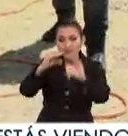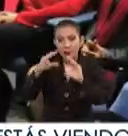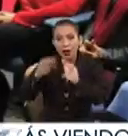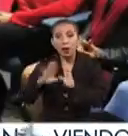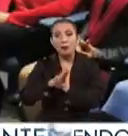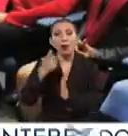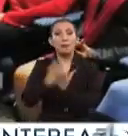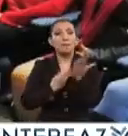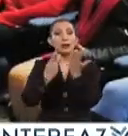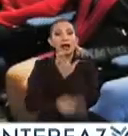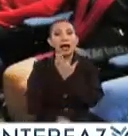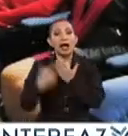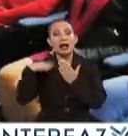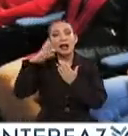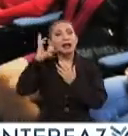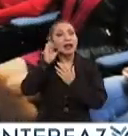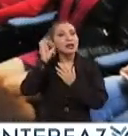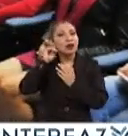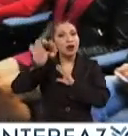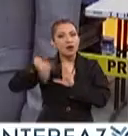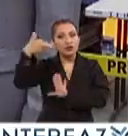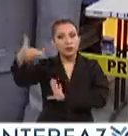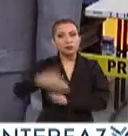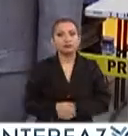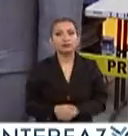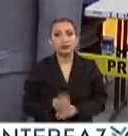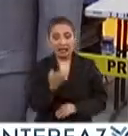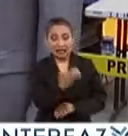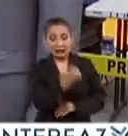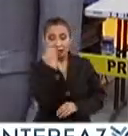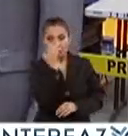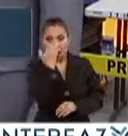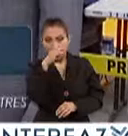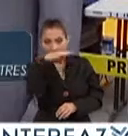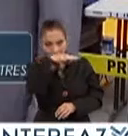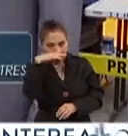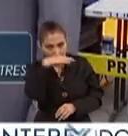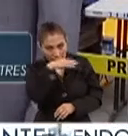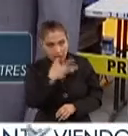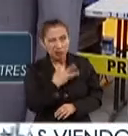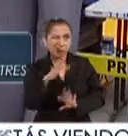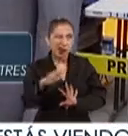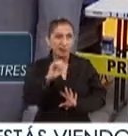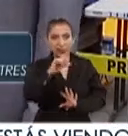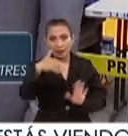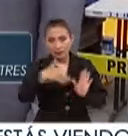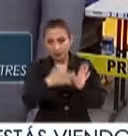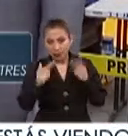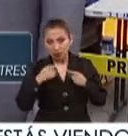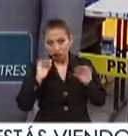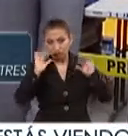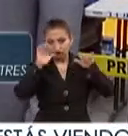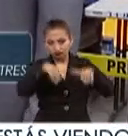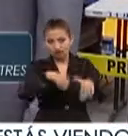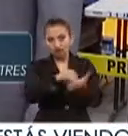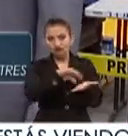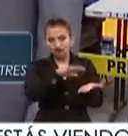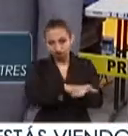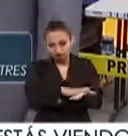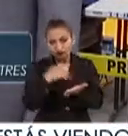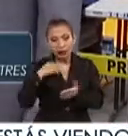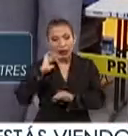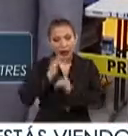como el Plan de Emergencia Radiológico Externo. Es una escuela gratuita, tenemos cerca de 20,000 personas inscritas,